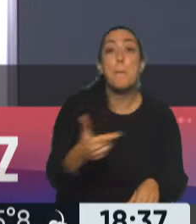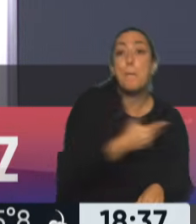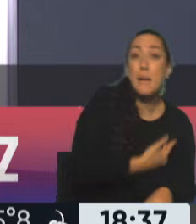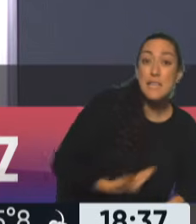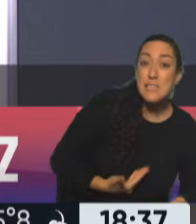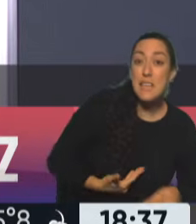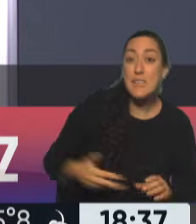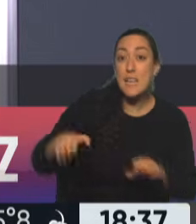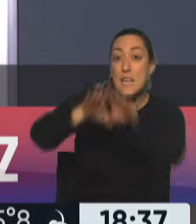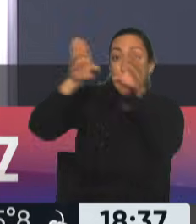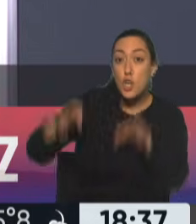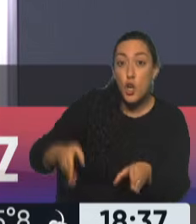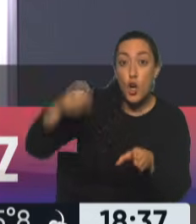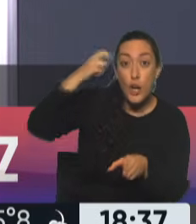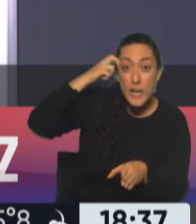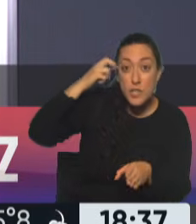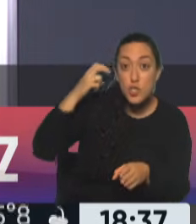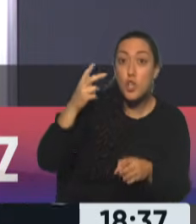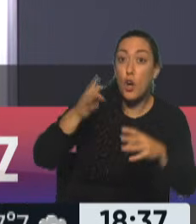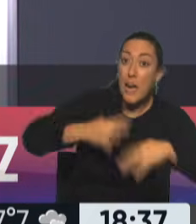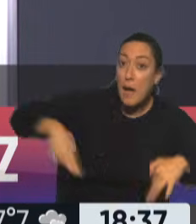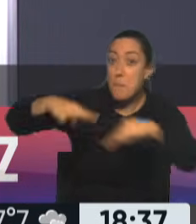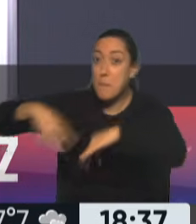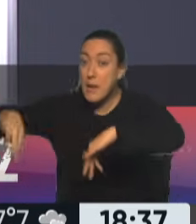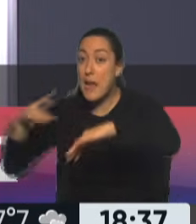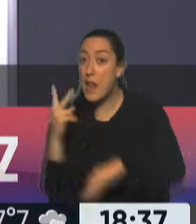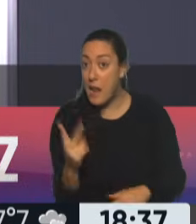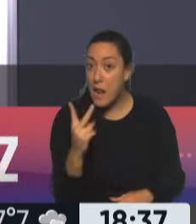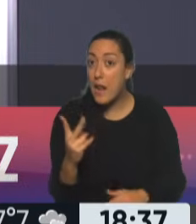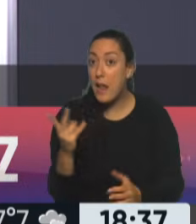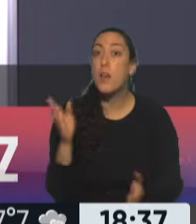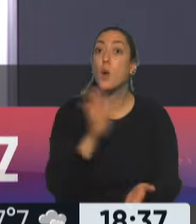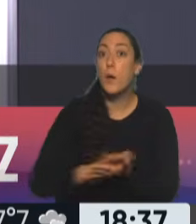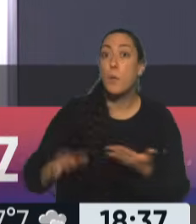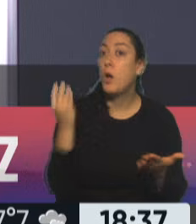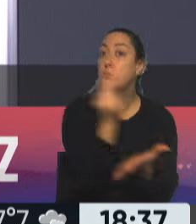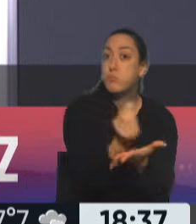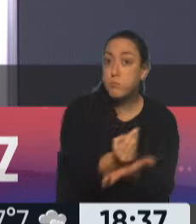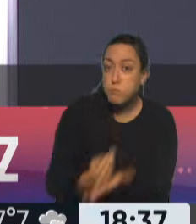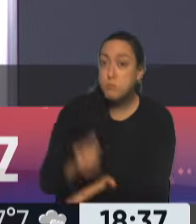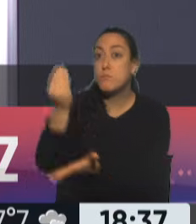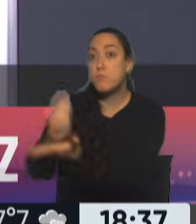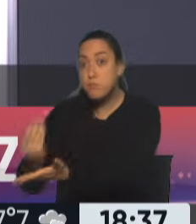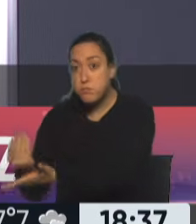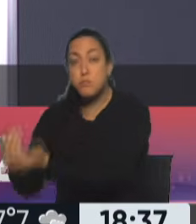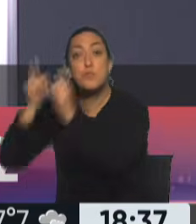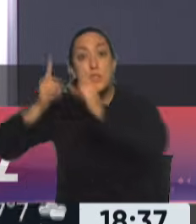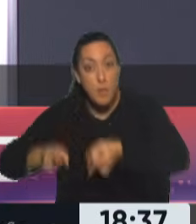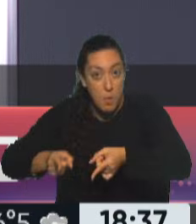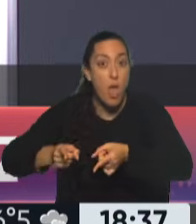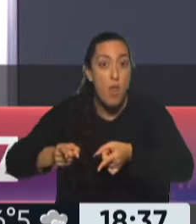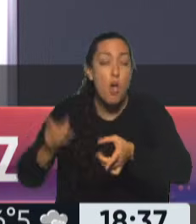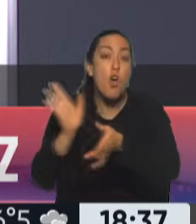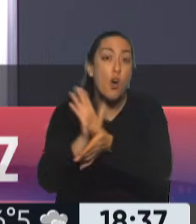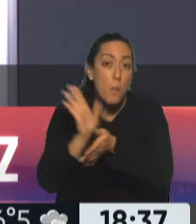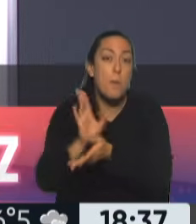nuevo Congreso bicameral, claro, ¿no? Que también es como la novedad para estas elecciones, tratando de darle mayor institucionalidad